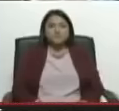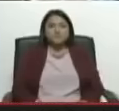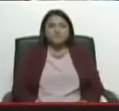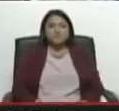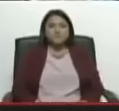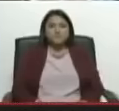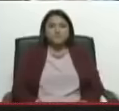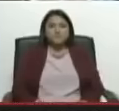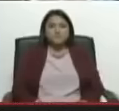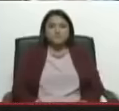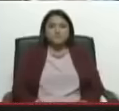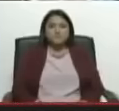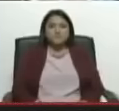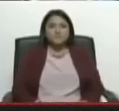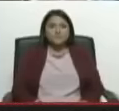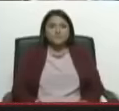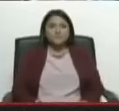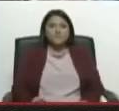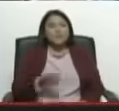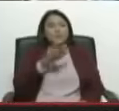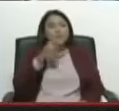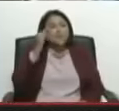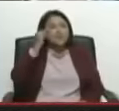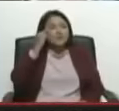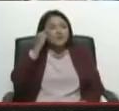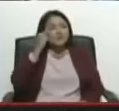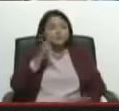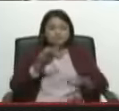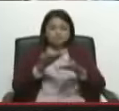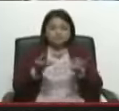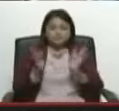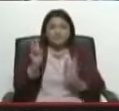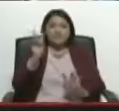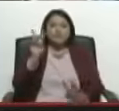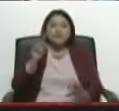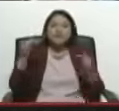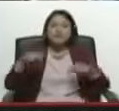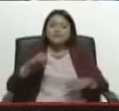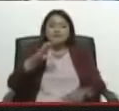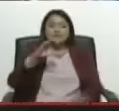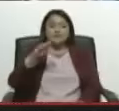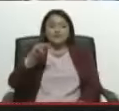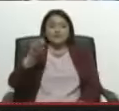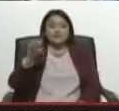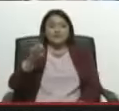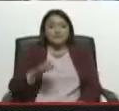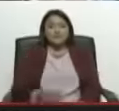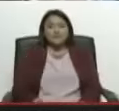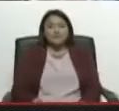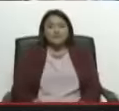Bueno, muy buenos días a todo el pueblo de Venezuela desde aquí del Consejo Nacional Electoral.